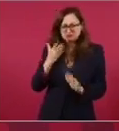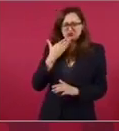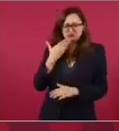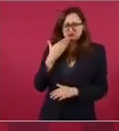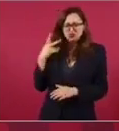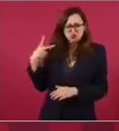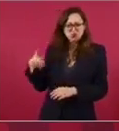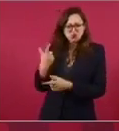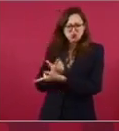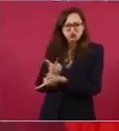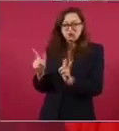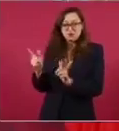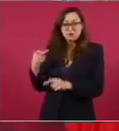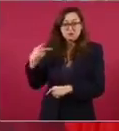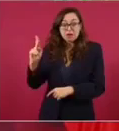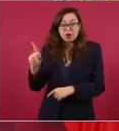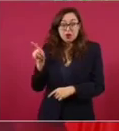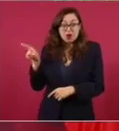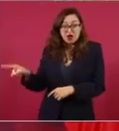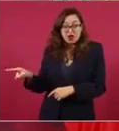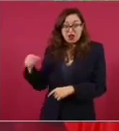no me representa.